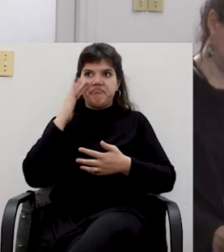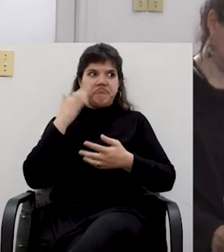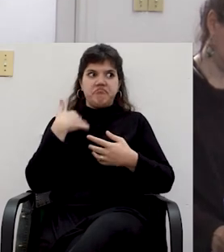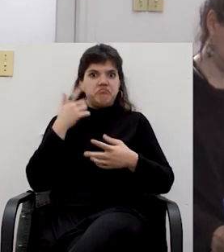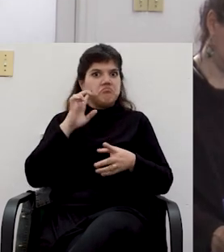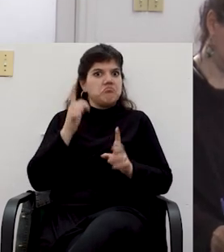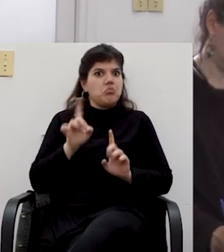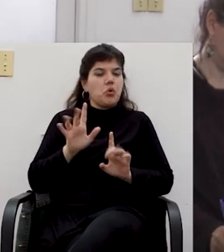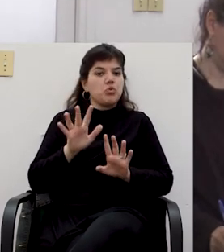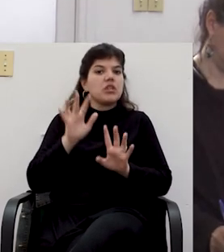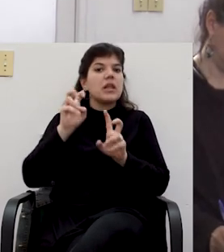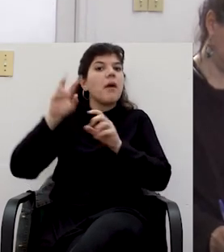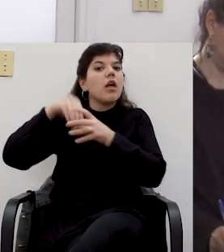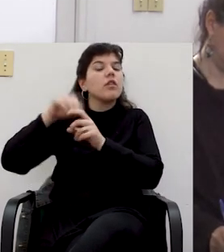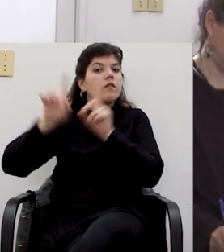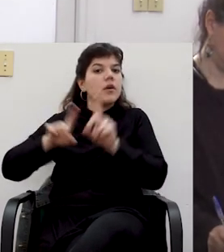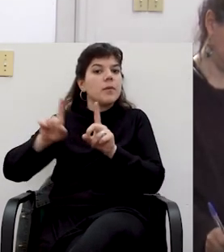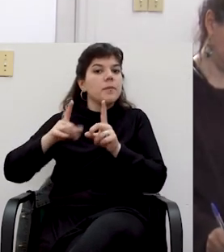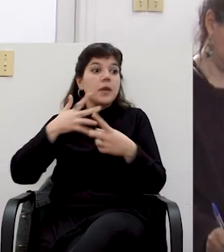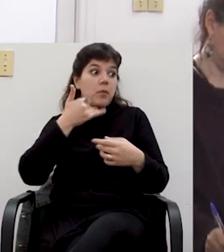la institucionalidad que hoy tenemos